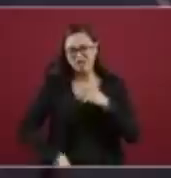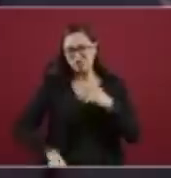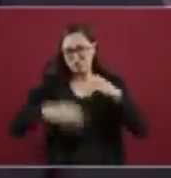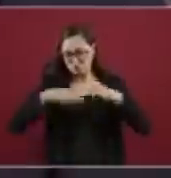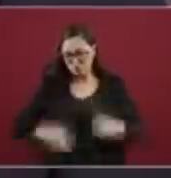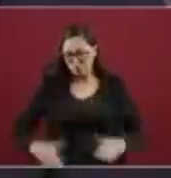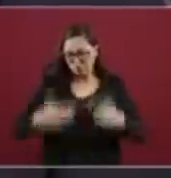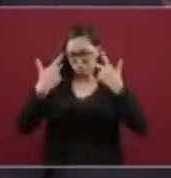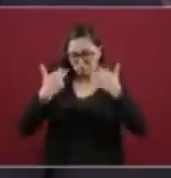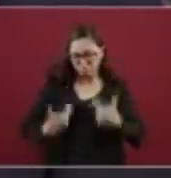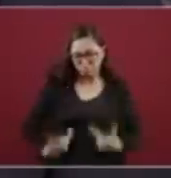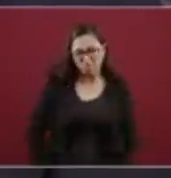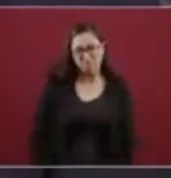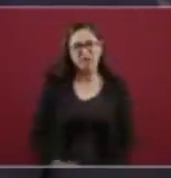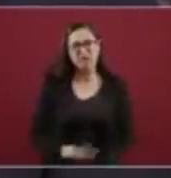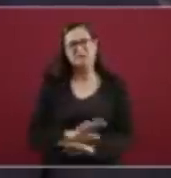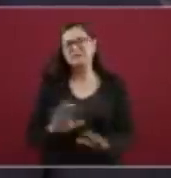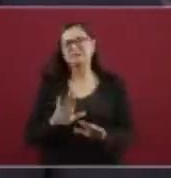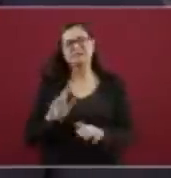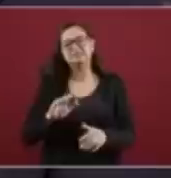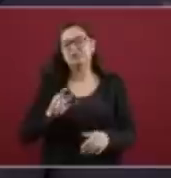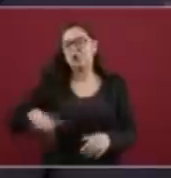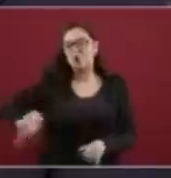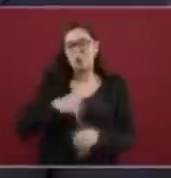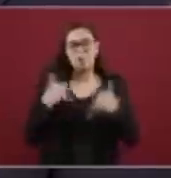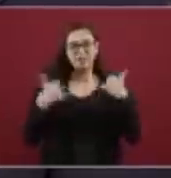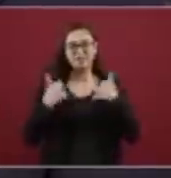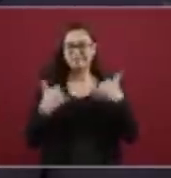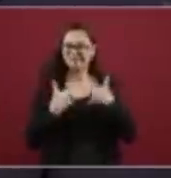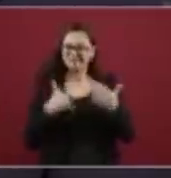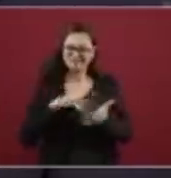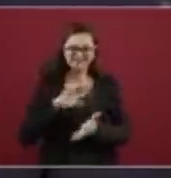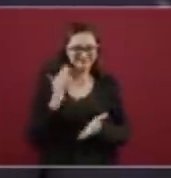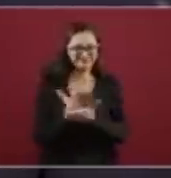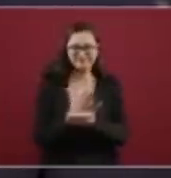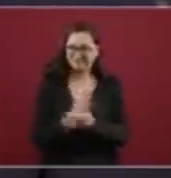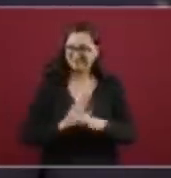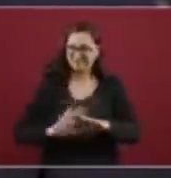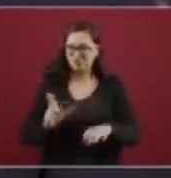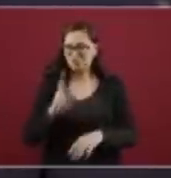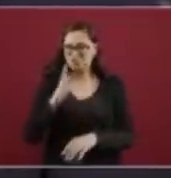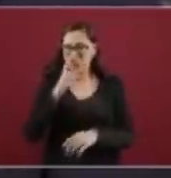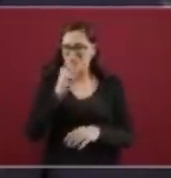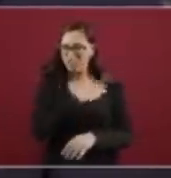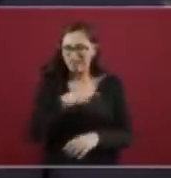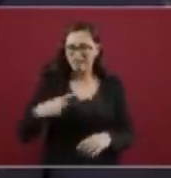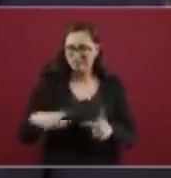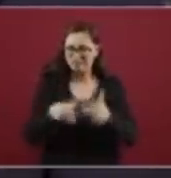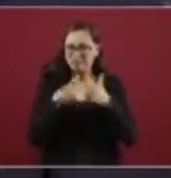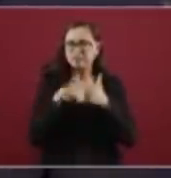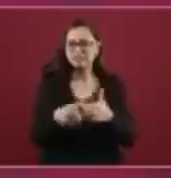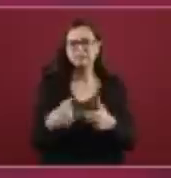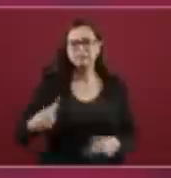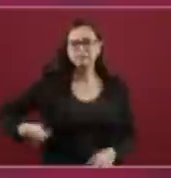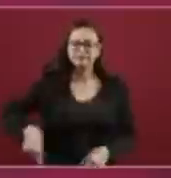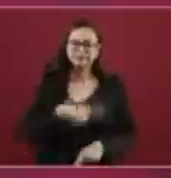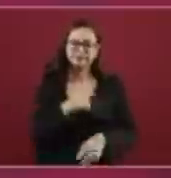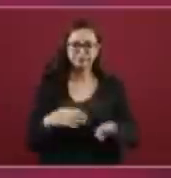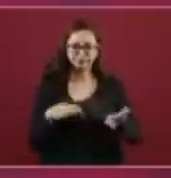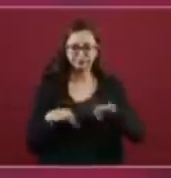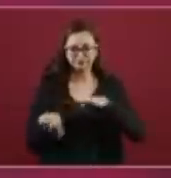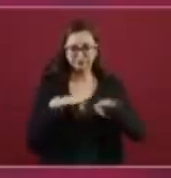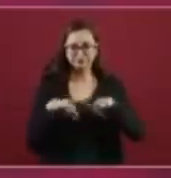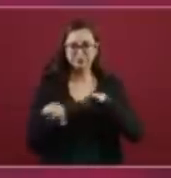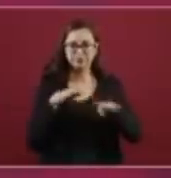consumo, o sea, de los jóvenes. Y ya estamos trabajando para eso. O sea, va a haber un